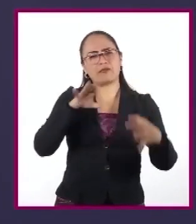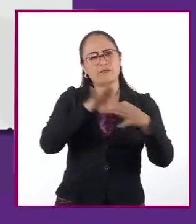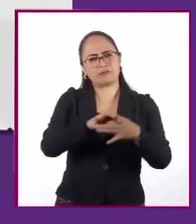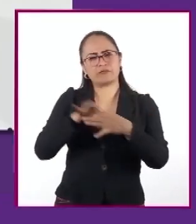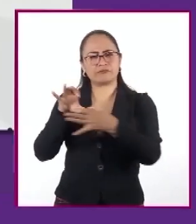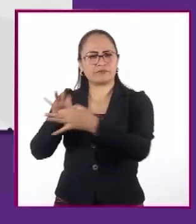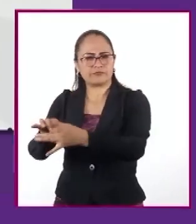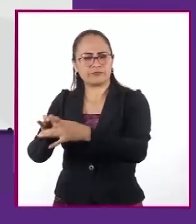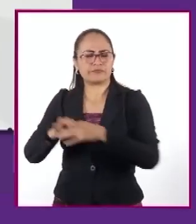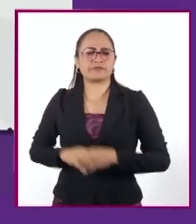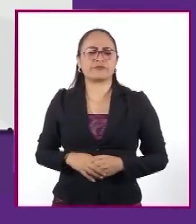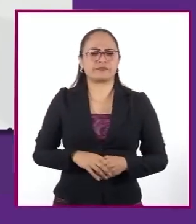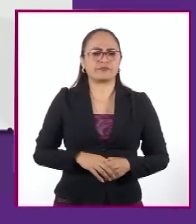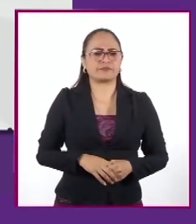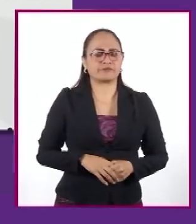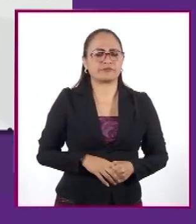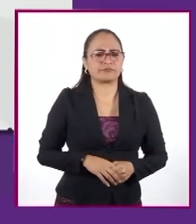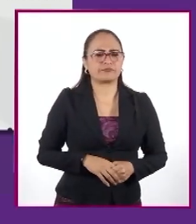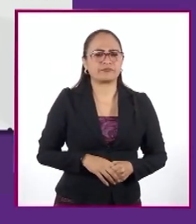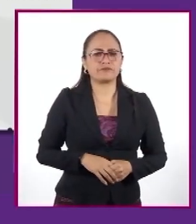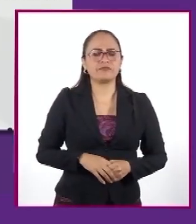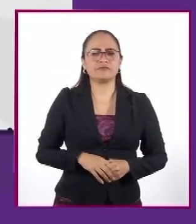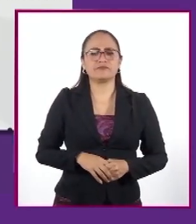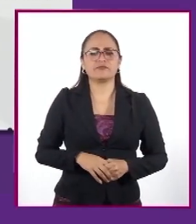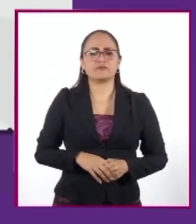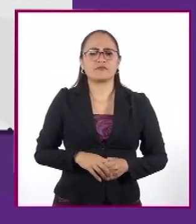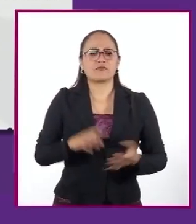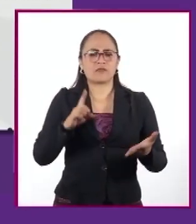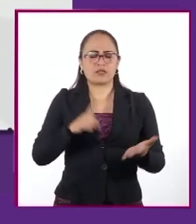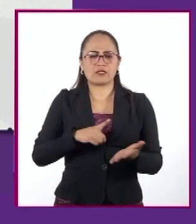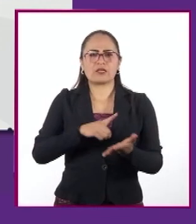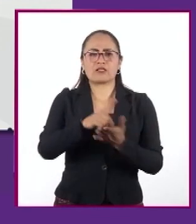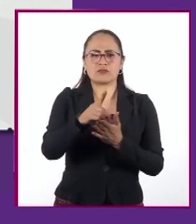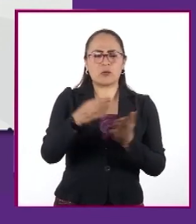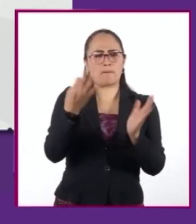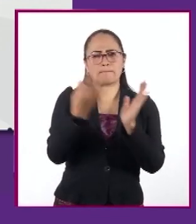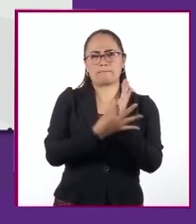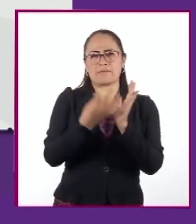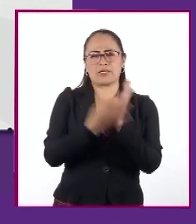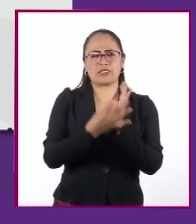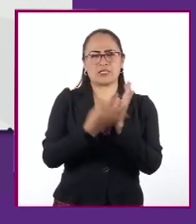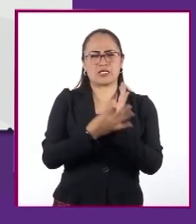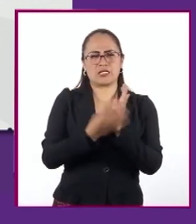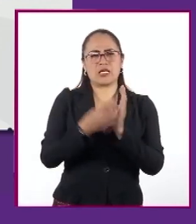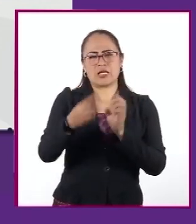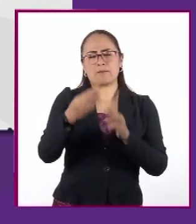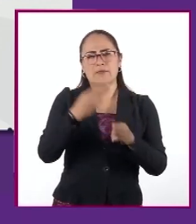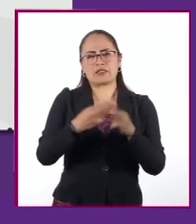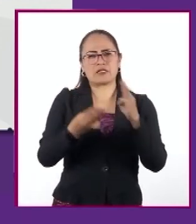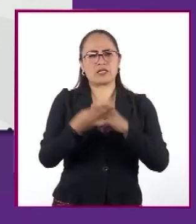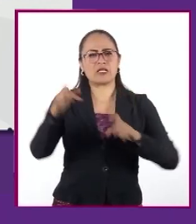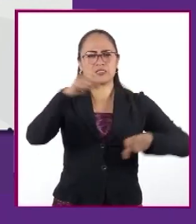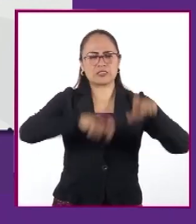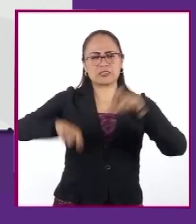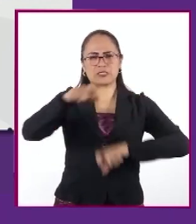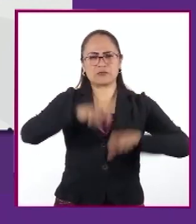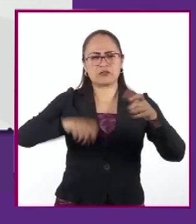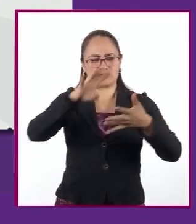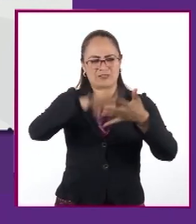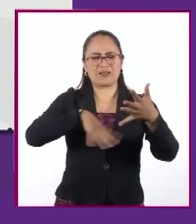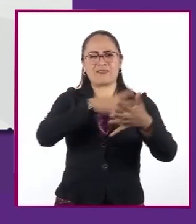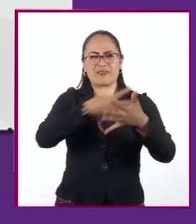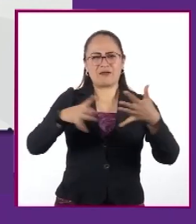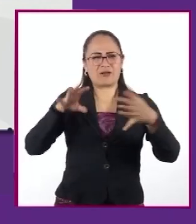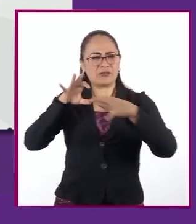químico. ¿En qué dirección aumenta el carácter metálico de los elementos químicos en la tabla periódica?